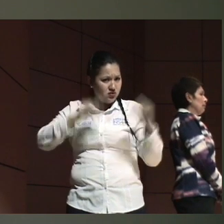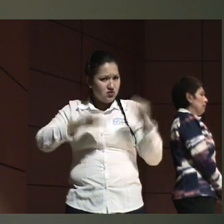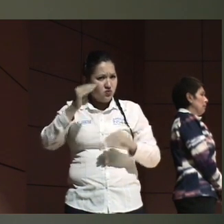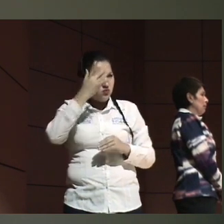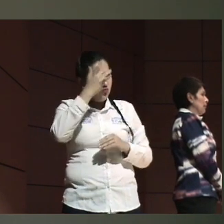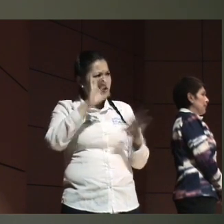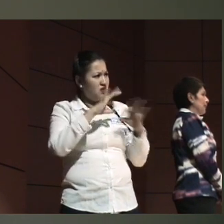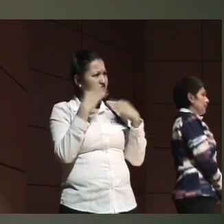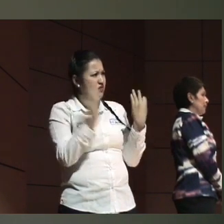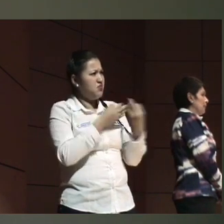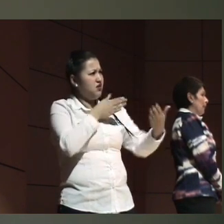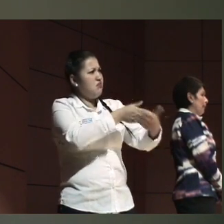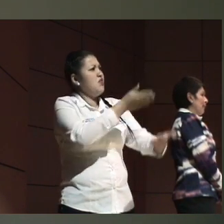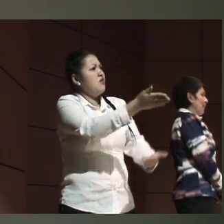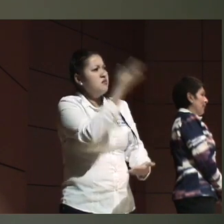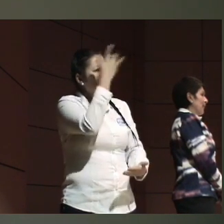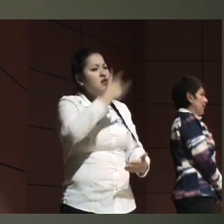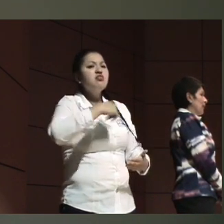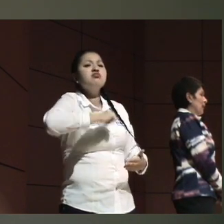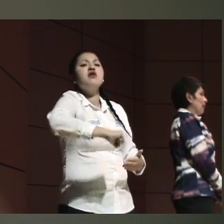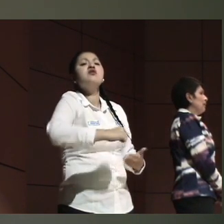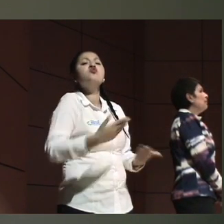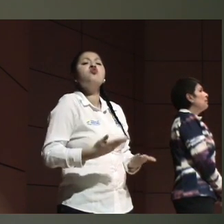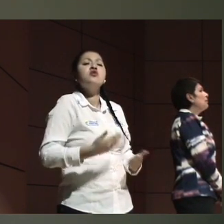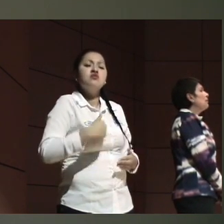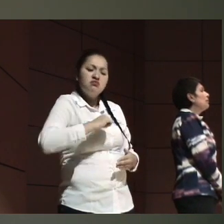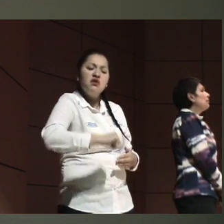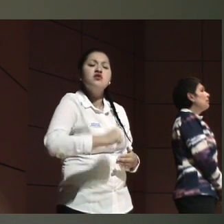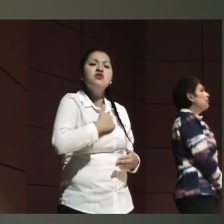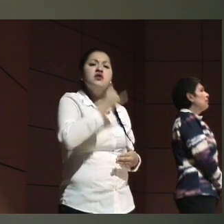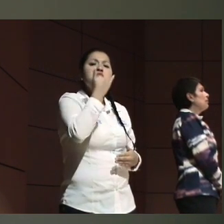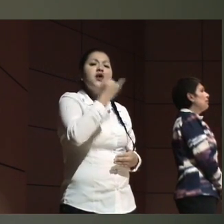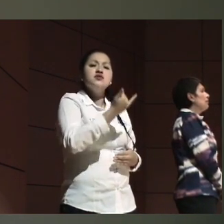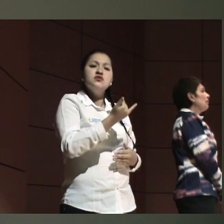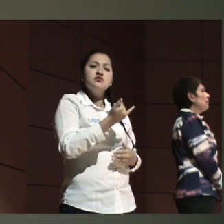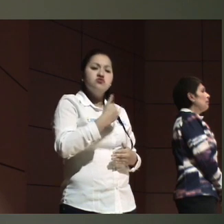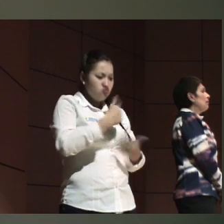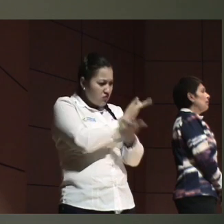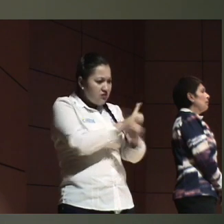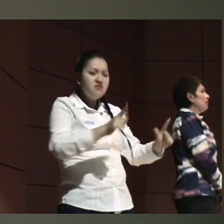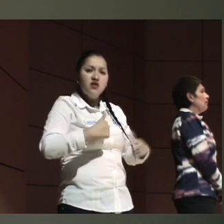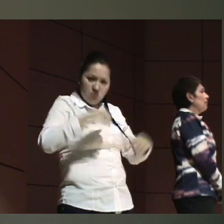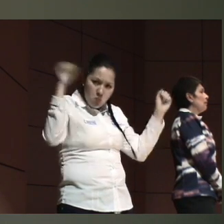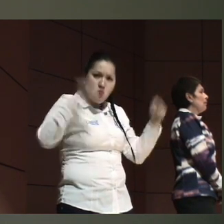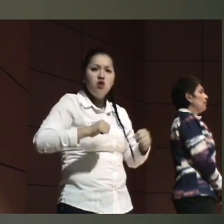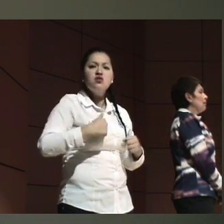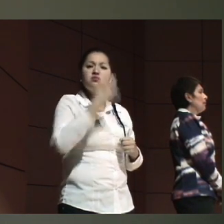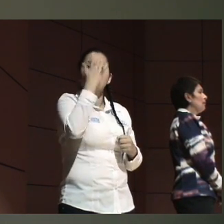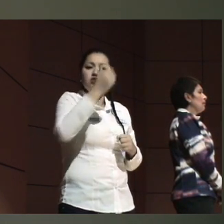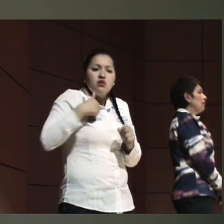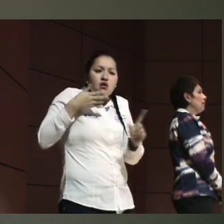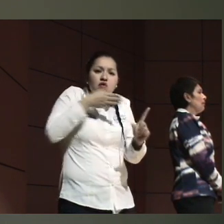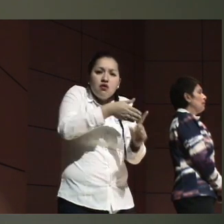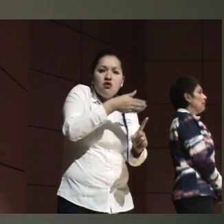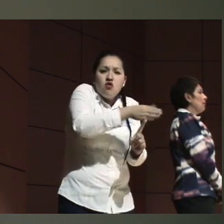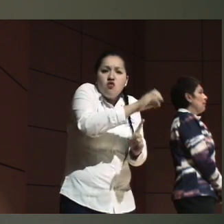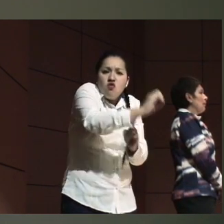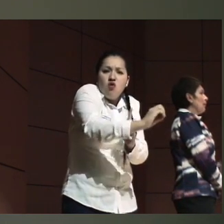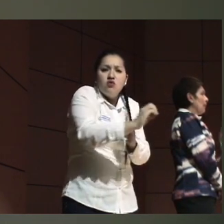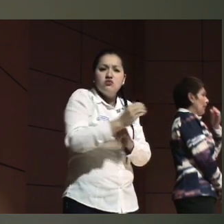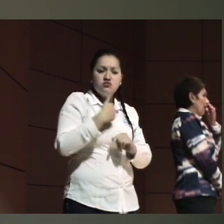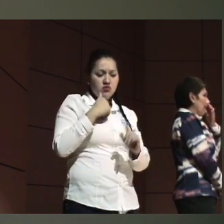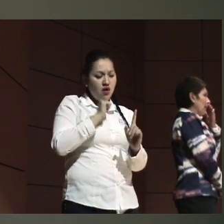su familia que siente vulnerados sus derechos y un varón privado de la libertad enamorado entre otras cuestiones